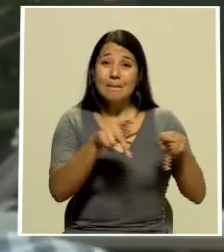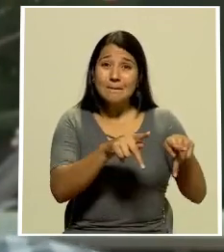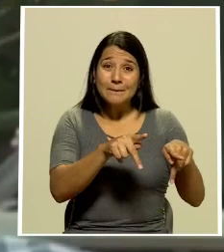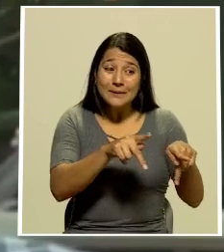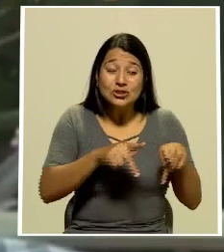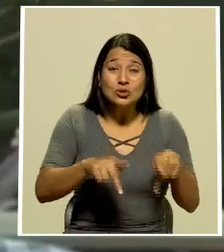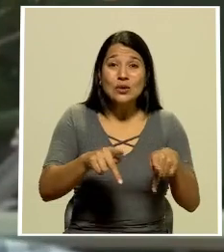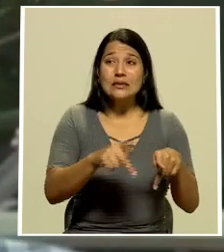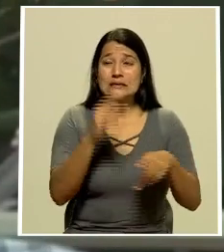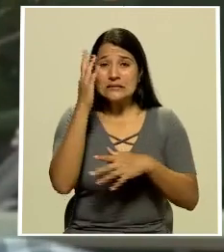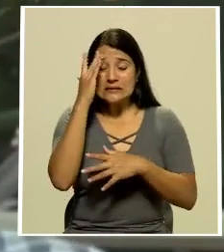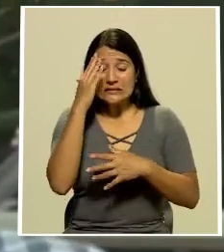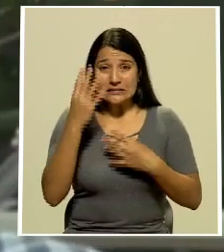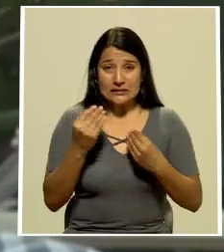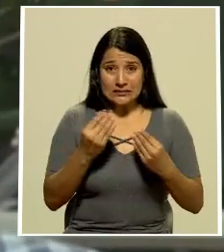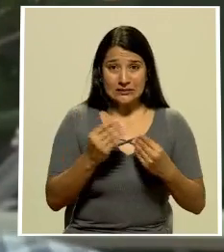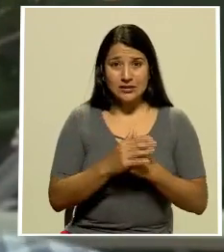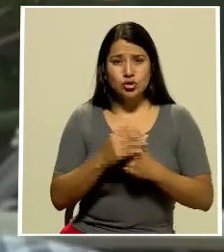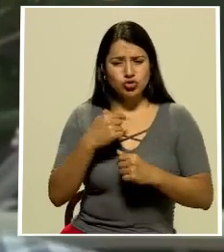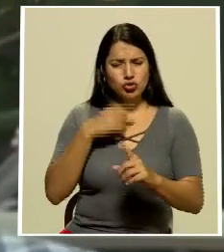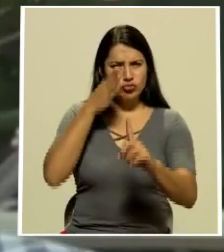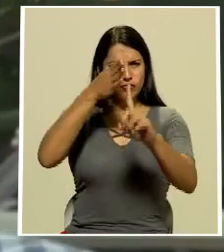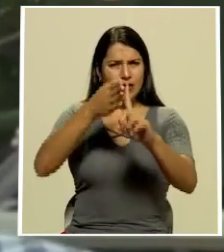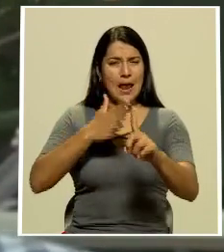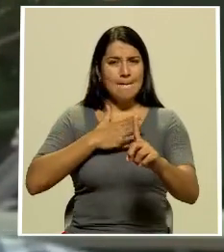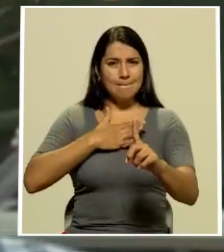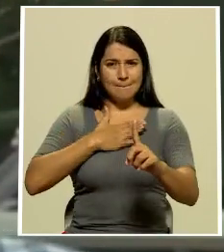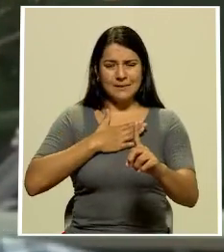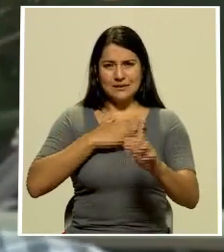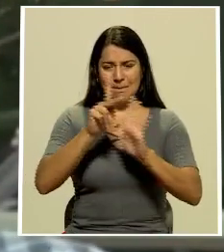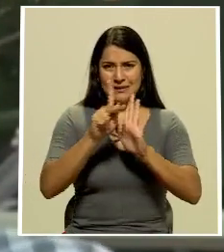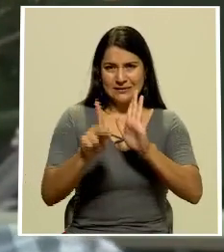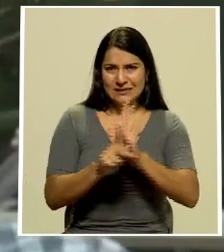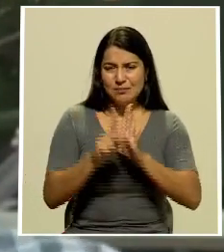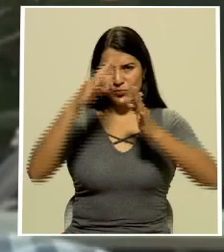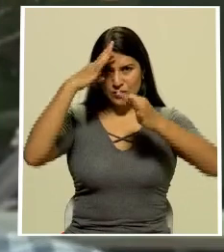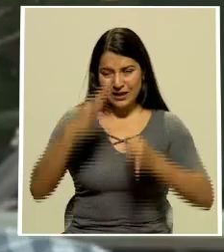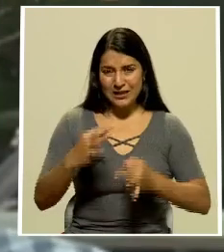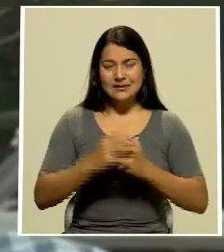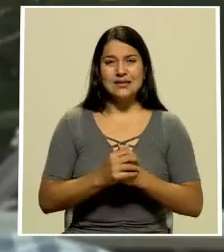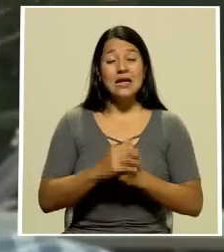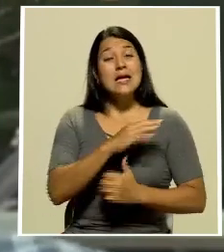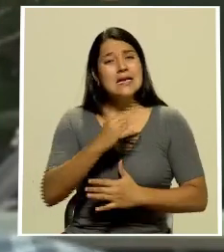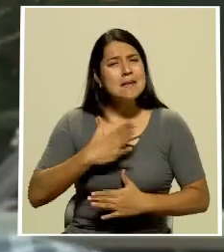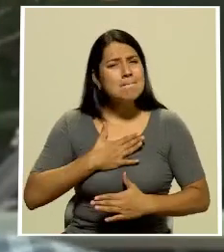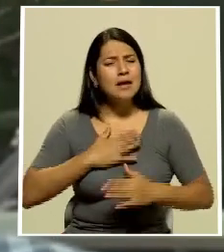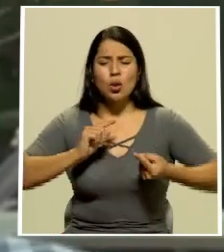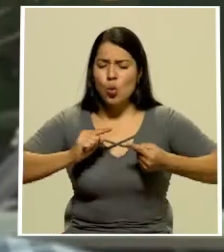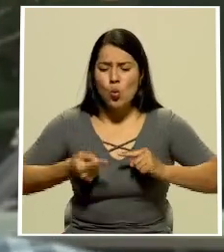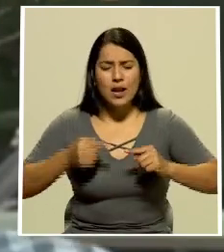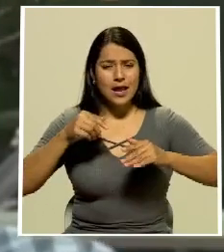temor, fiel a mis principios y convicciones. Y porque me duele lo que acontece en nuestro